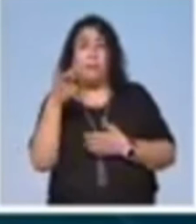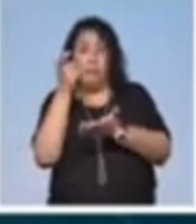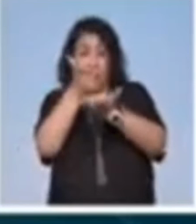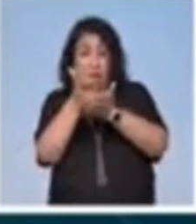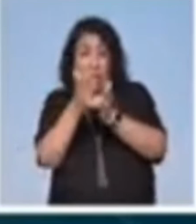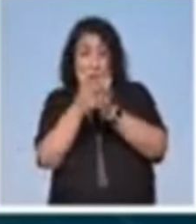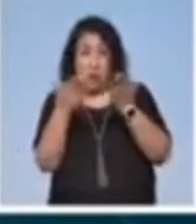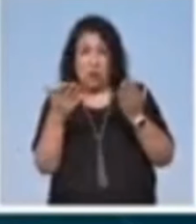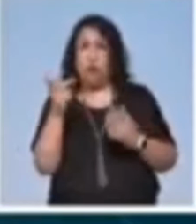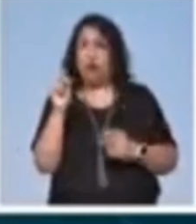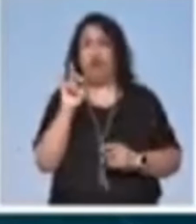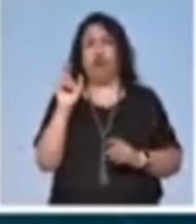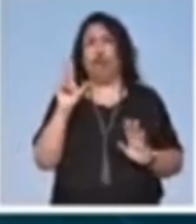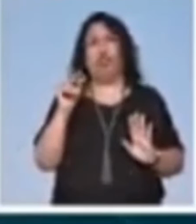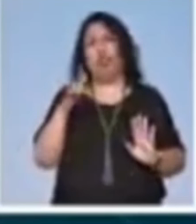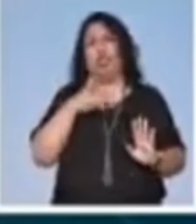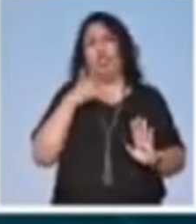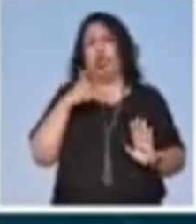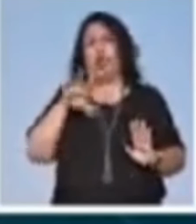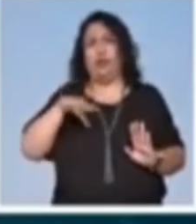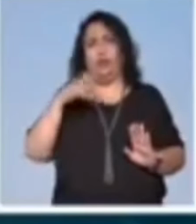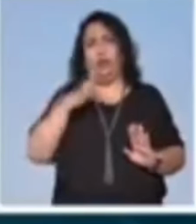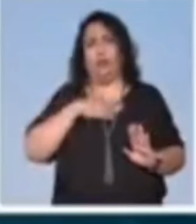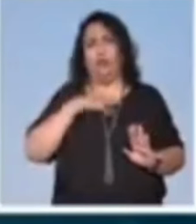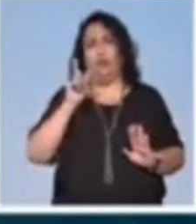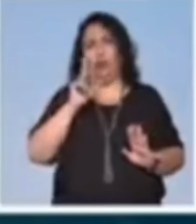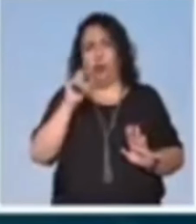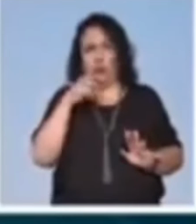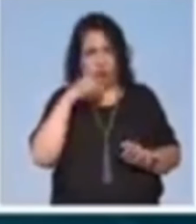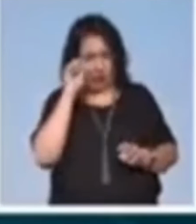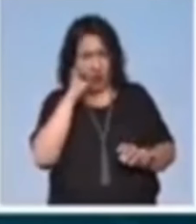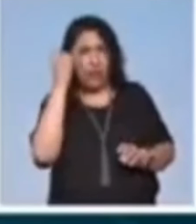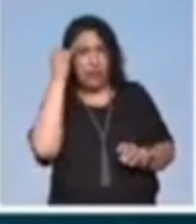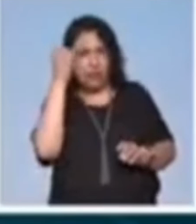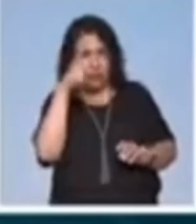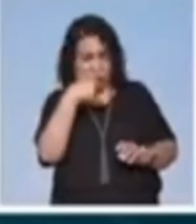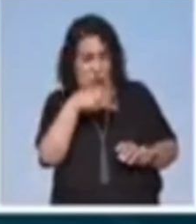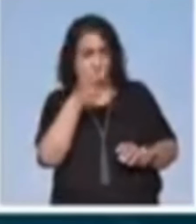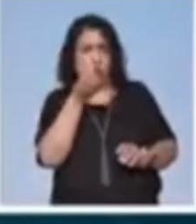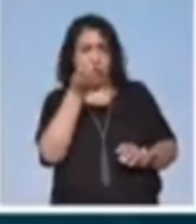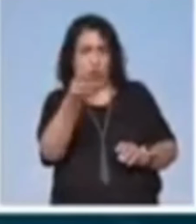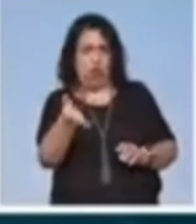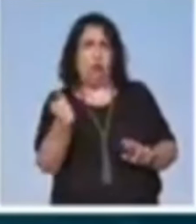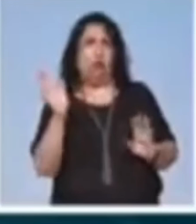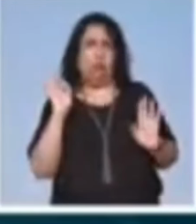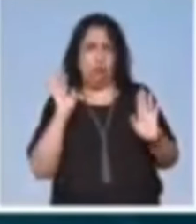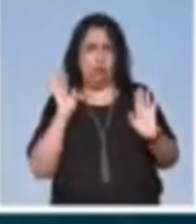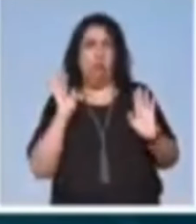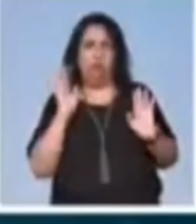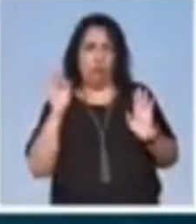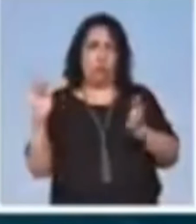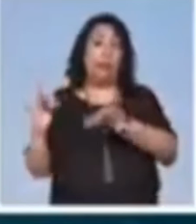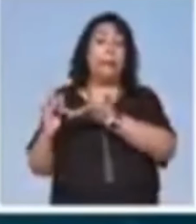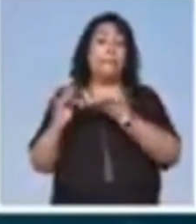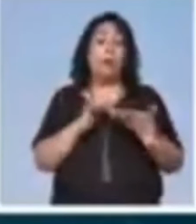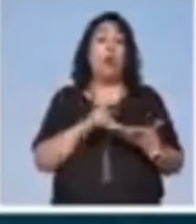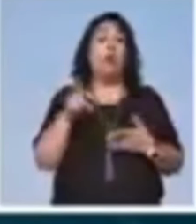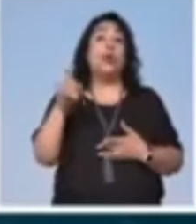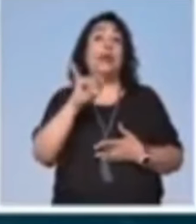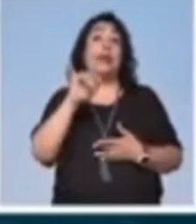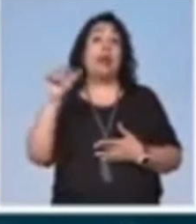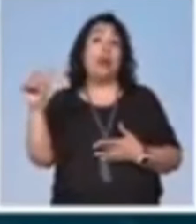por ese libro? No, porque no siento que sea un esfuerzo propio. Pues sí, porque al final la idea la estás aportando, ¿no? Y te apoyas de la